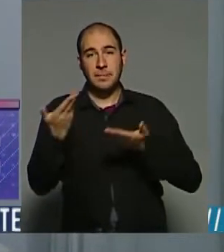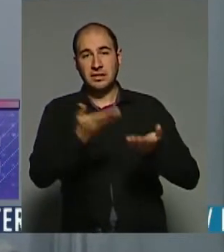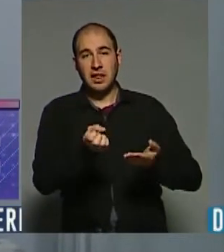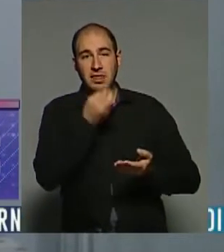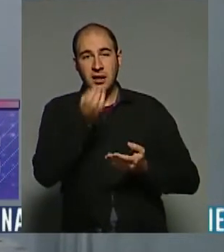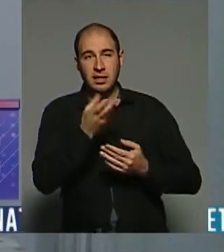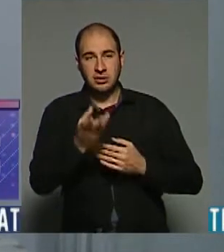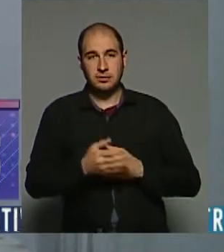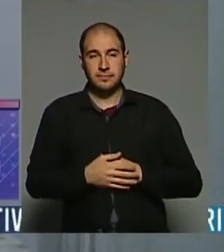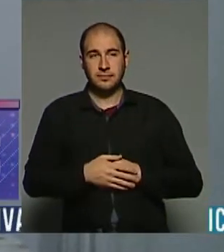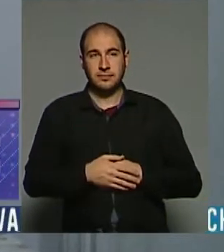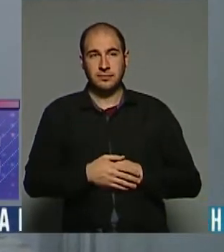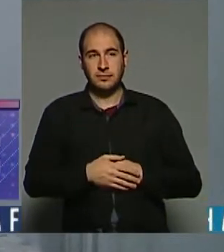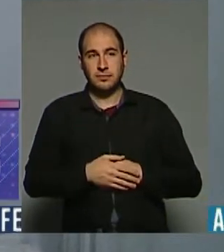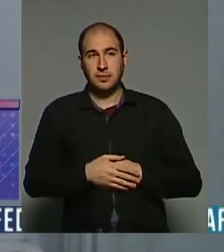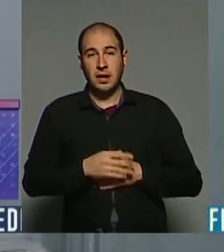la declaración